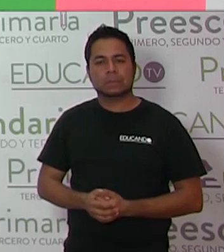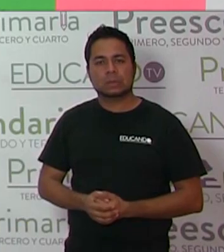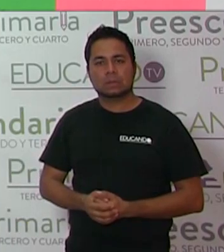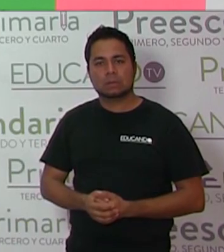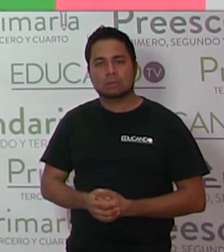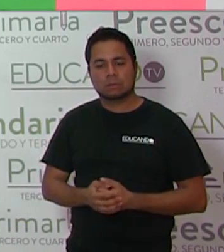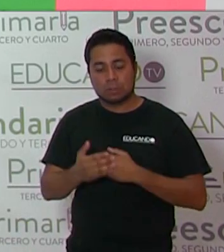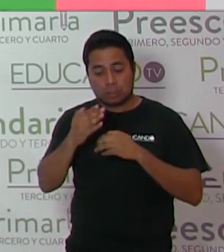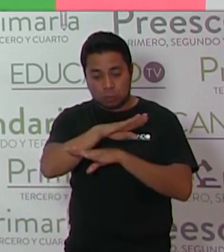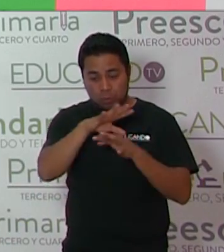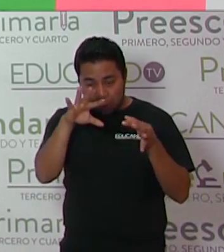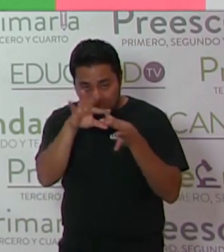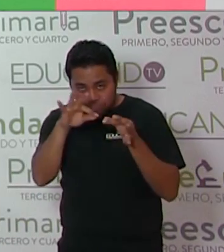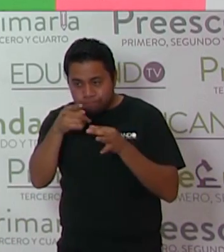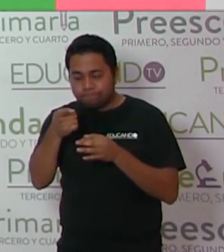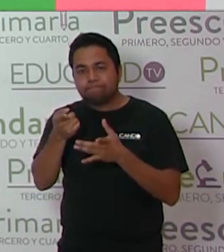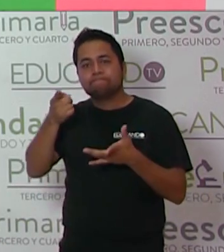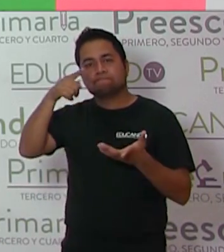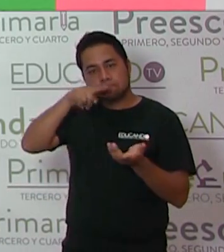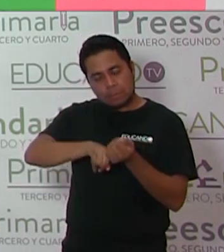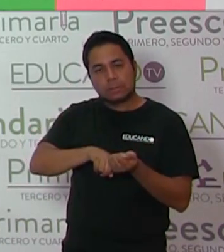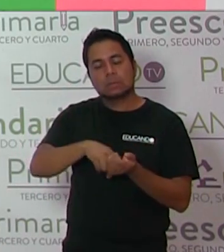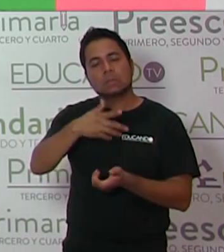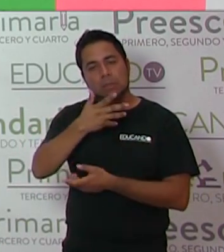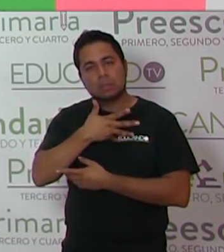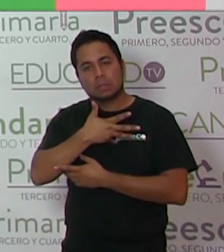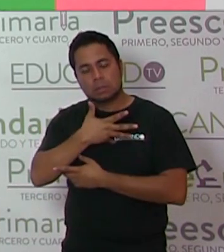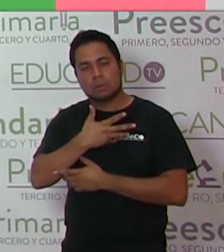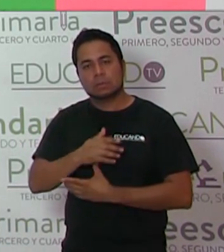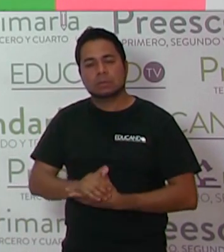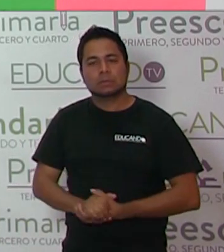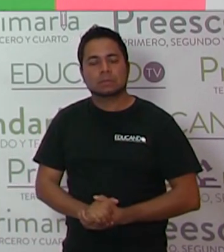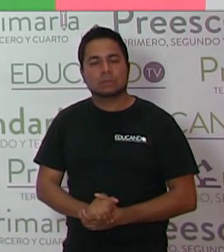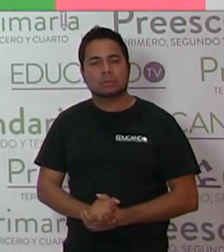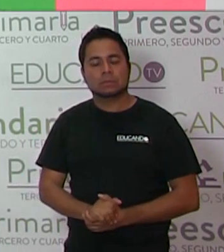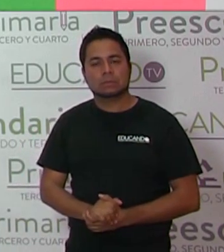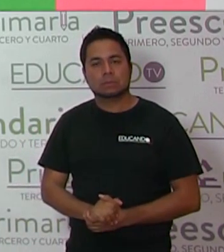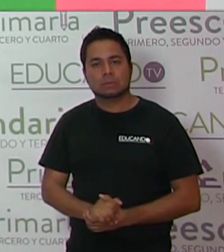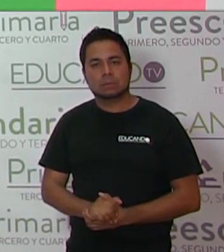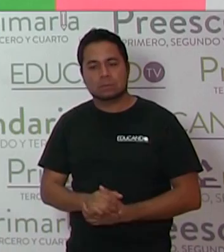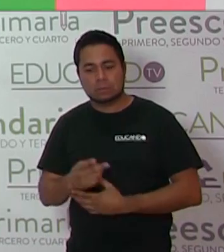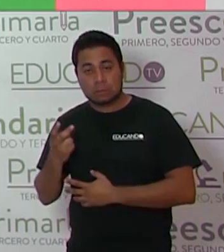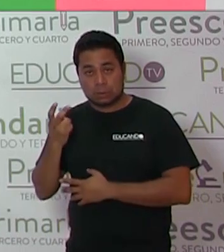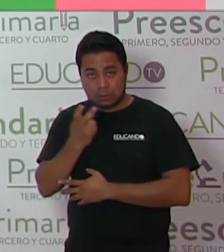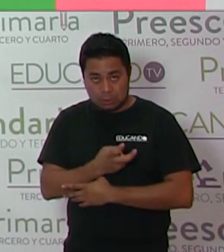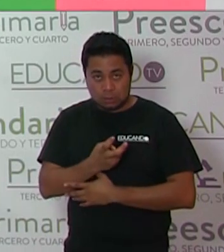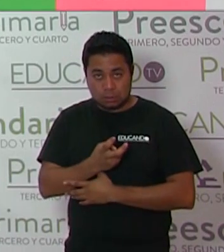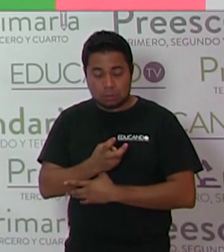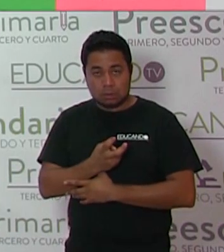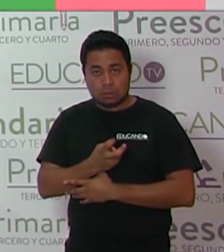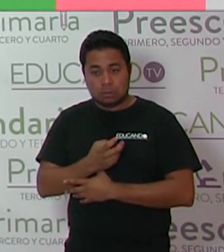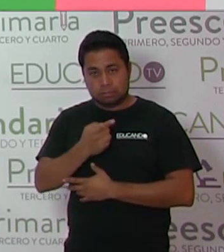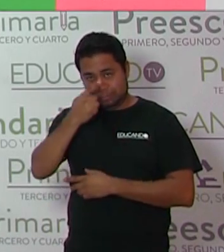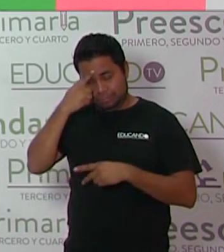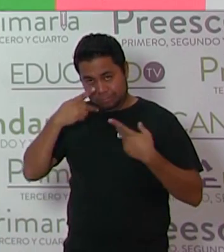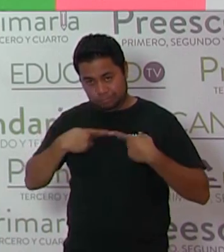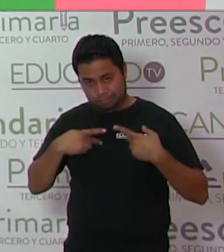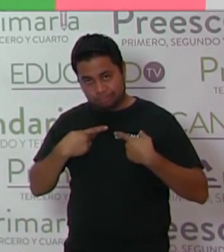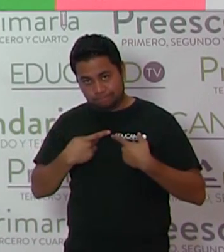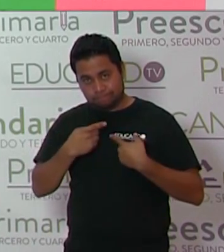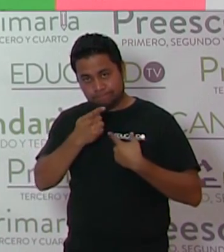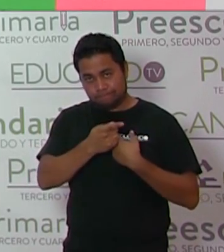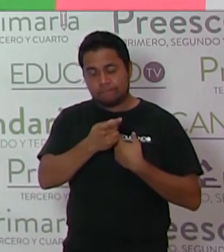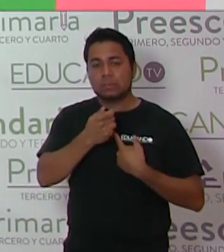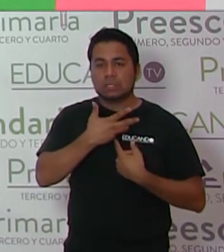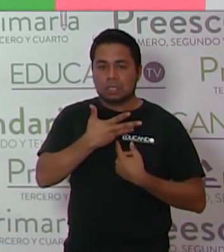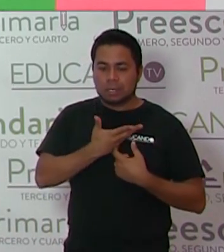de la narración. Está dentro de la narración. Por lo tanto, el narrador